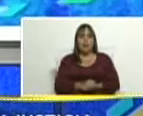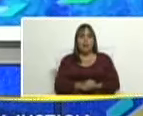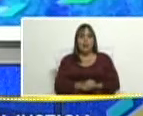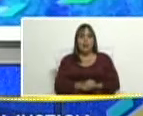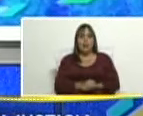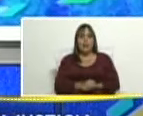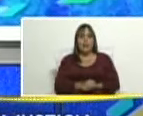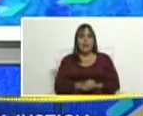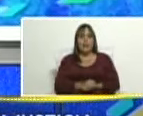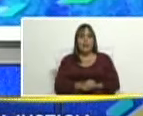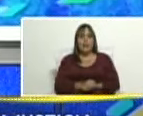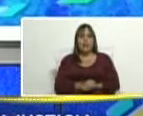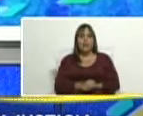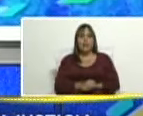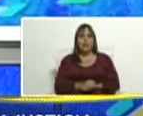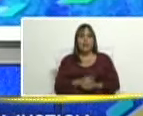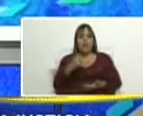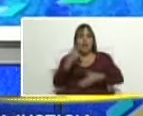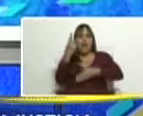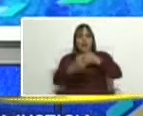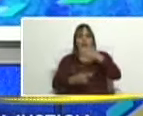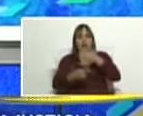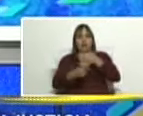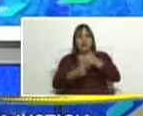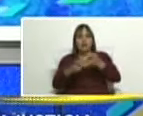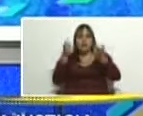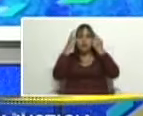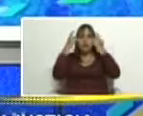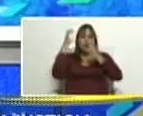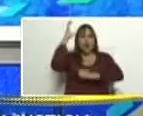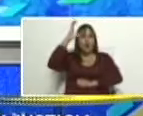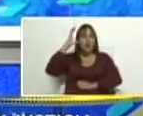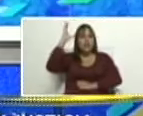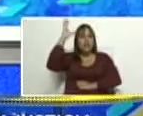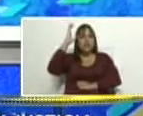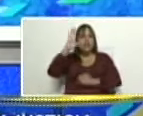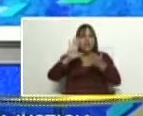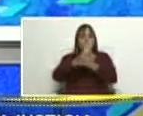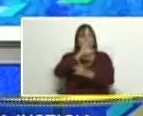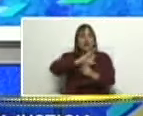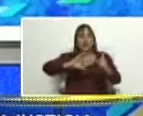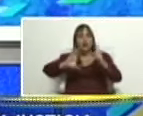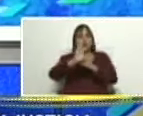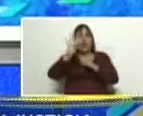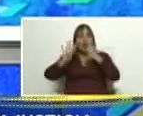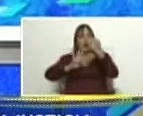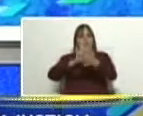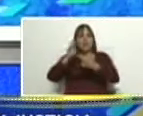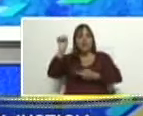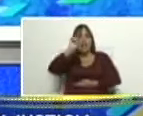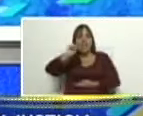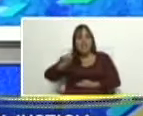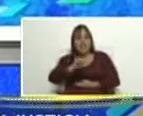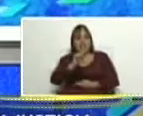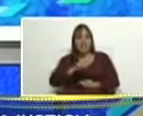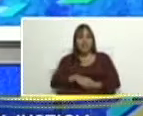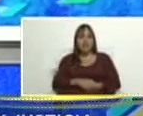Programa Nutriendo Conciencia Agroalimentaria hacia la cultura de las 4S en el